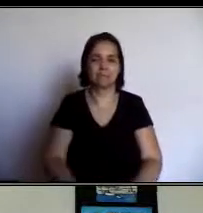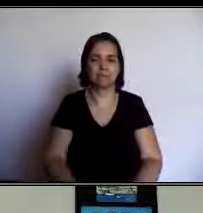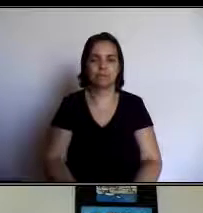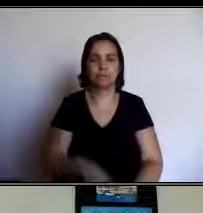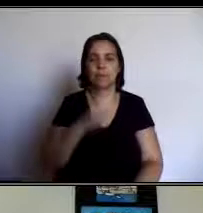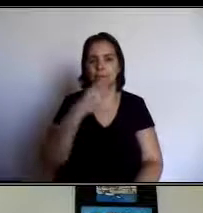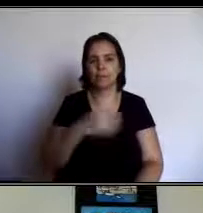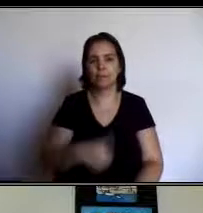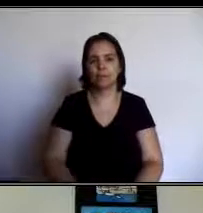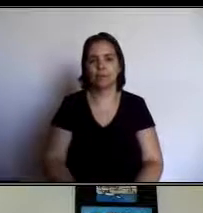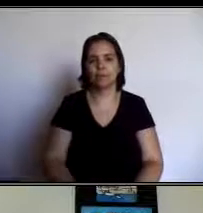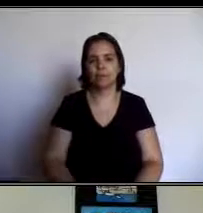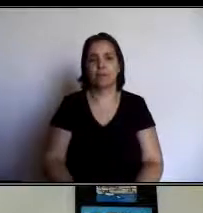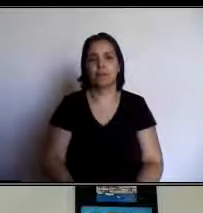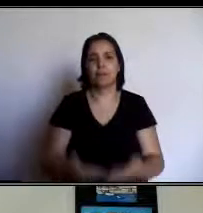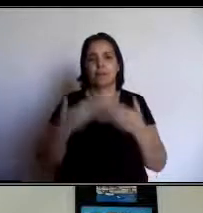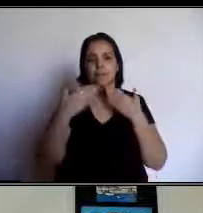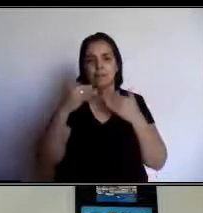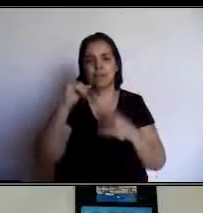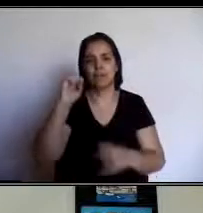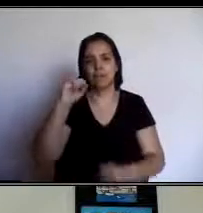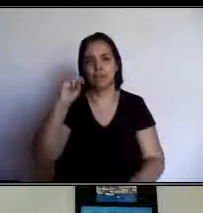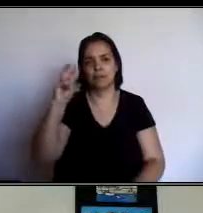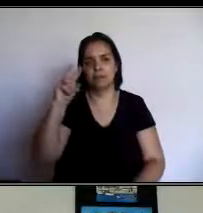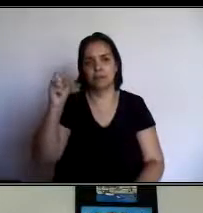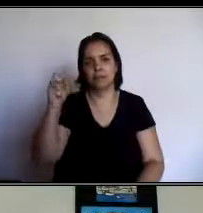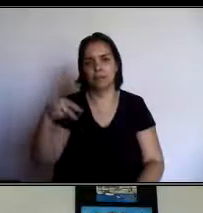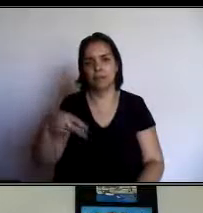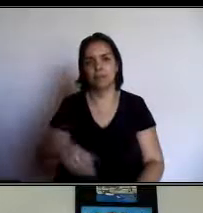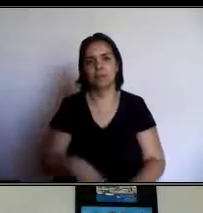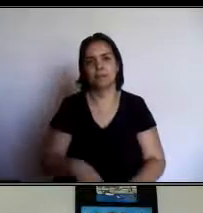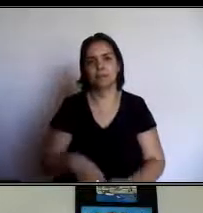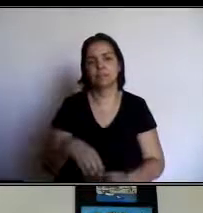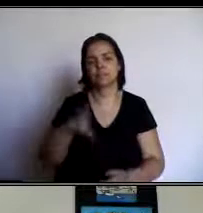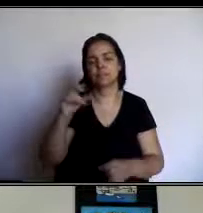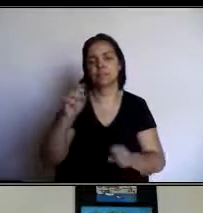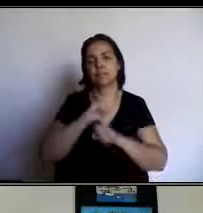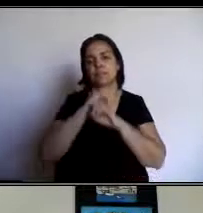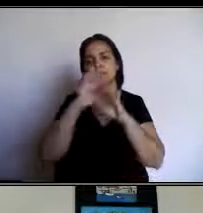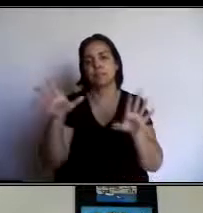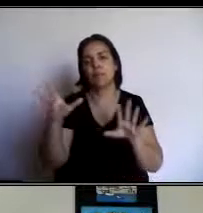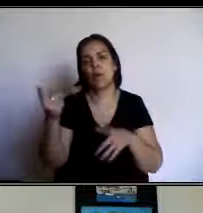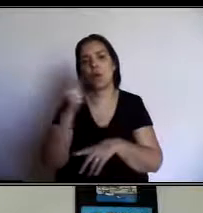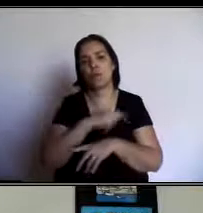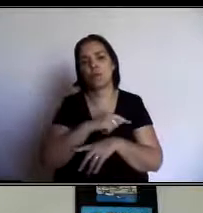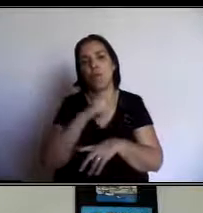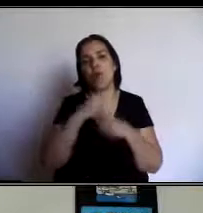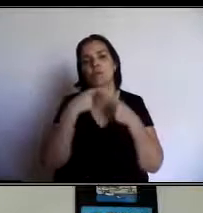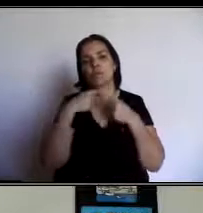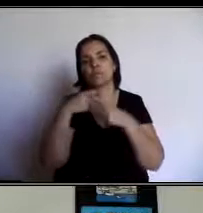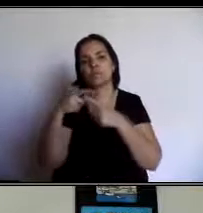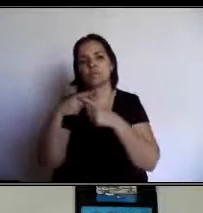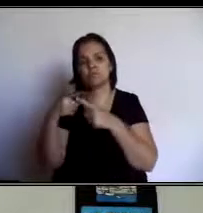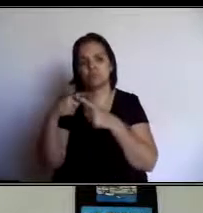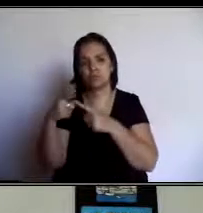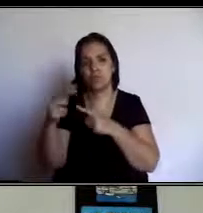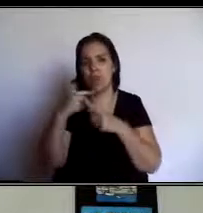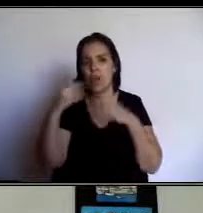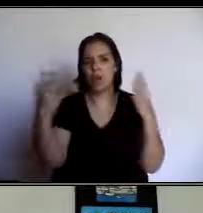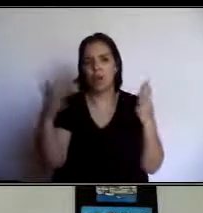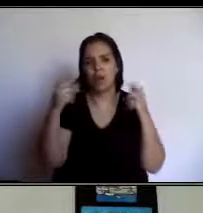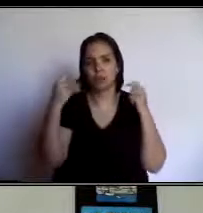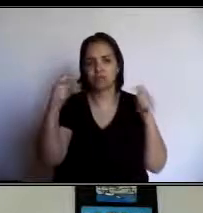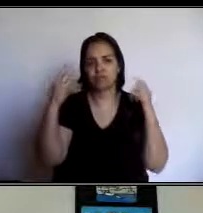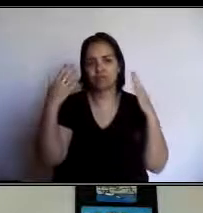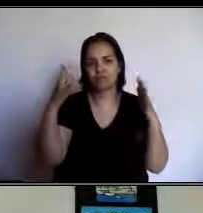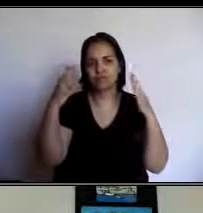Bien, gracias Iván. Sí, bueno, está claro un poco que es un sentimiento compartido, ¿no? Y una reivindicación